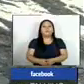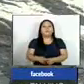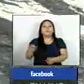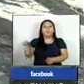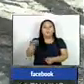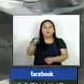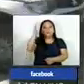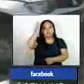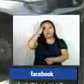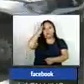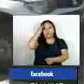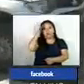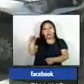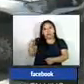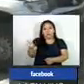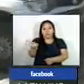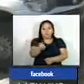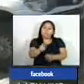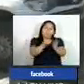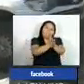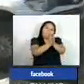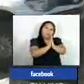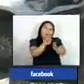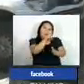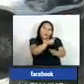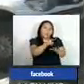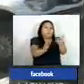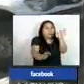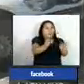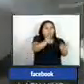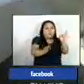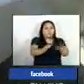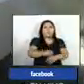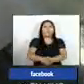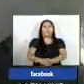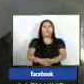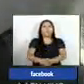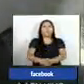conocían a la hora fallecido piden a las autoridades que se haga justicia.